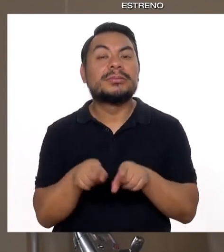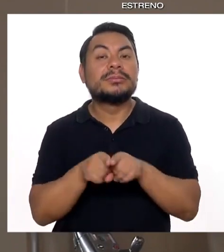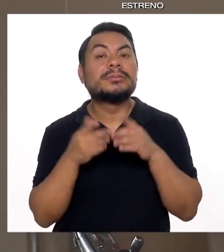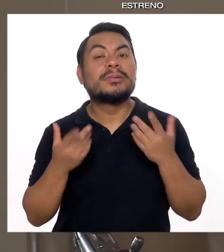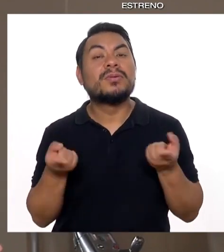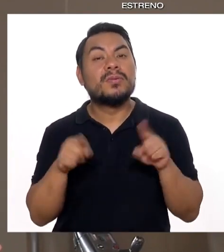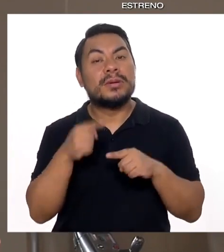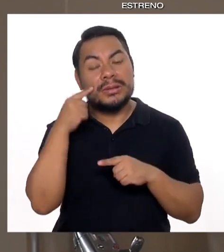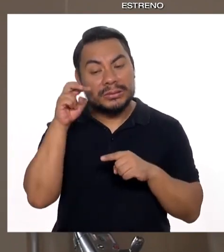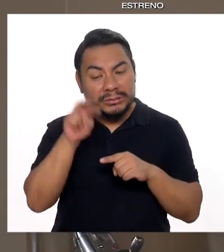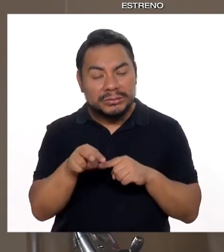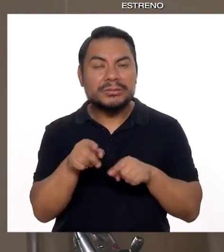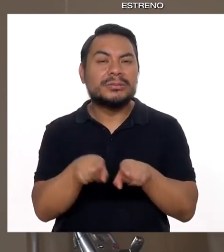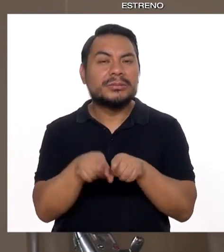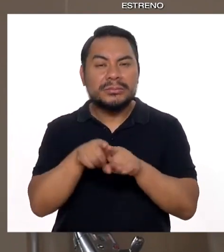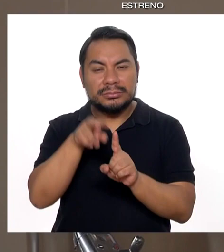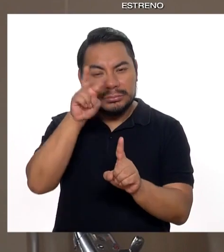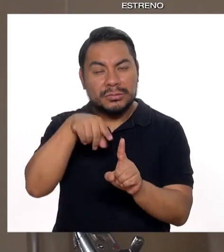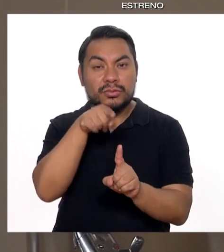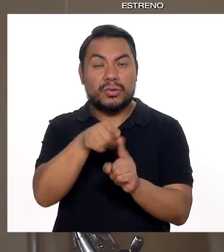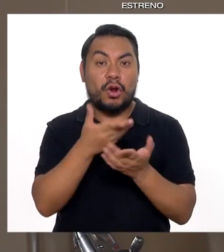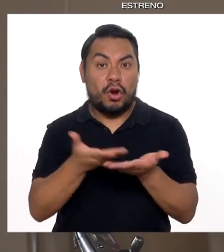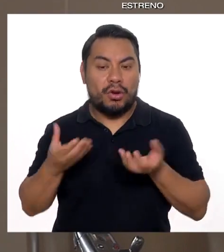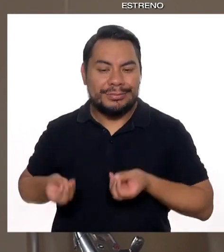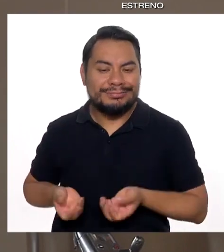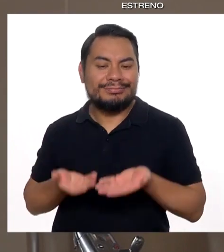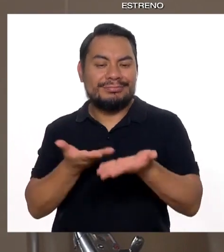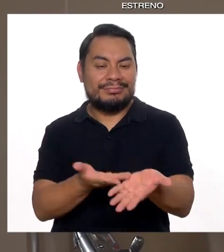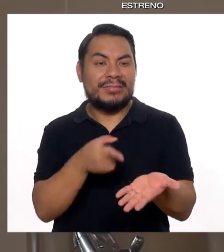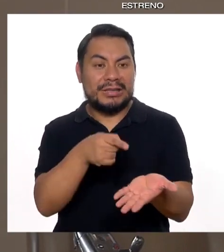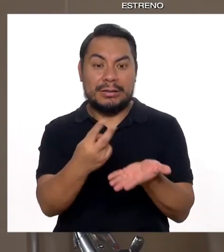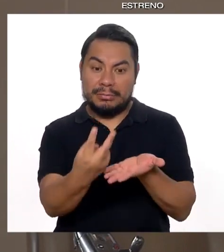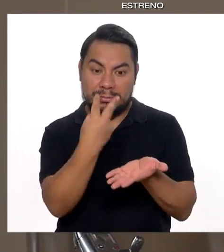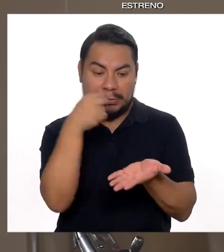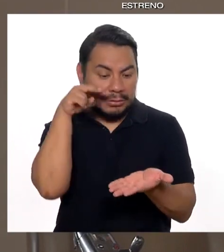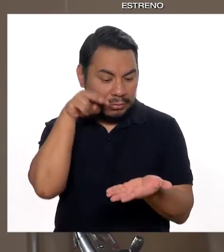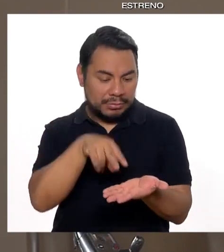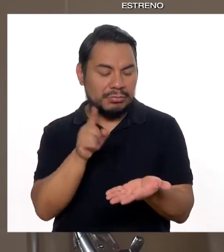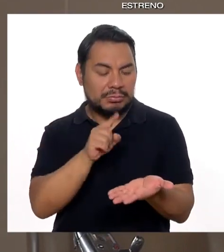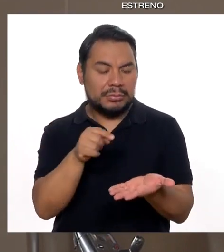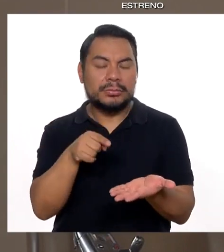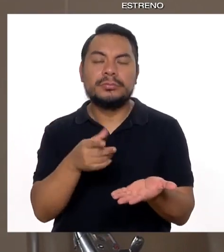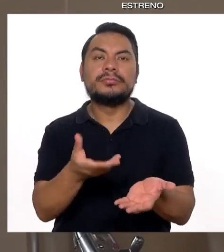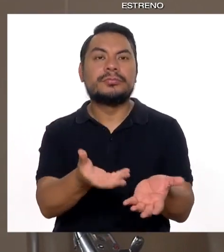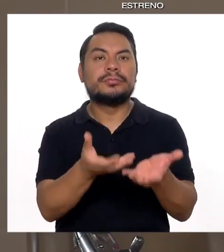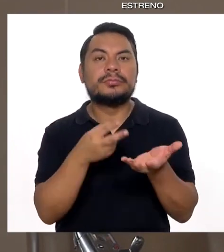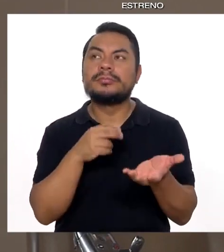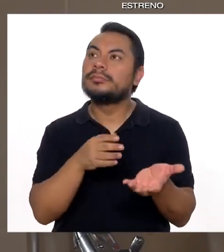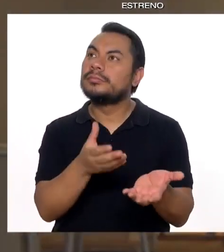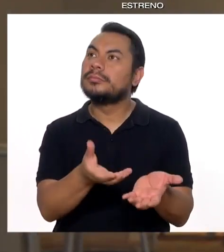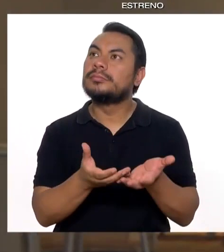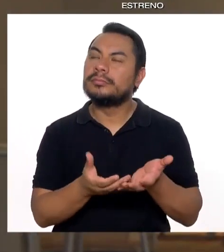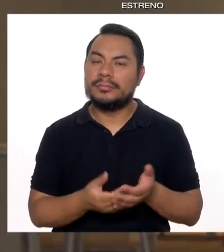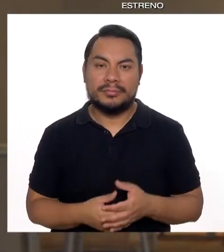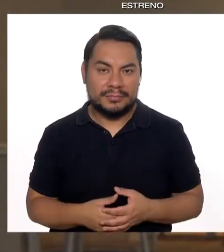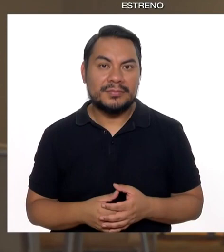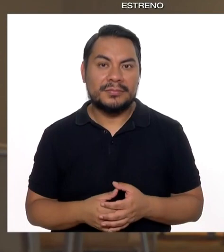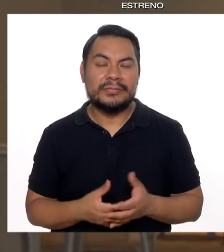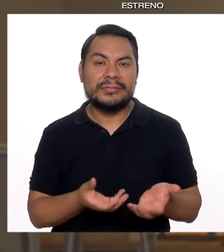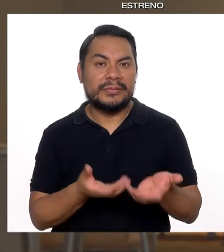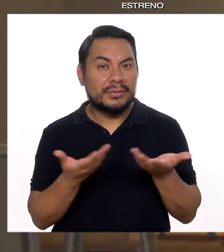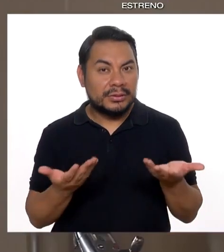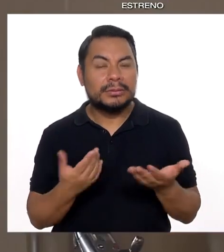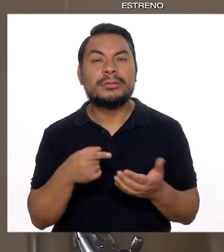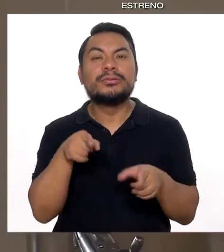así mismo van a examinar los objetos, ¿no? Tú le entregas un objeto y a lo mejor en vez de mirarlo de esta manera, lo va a mirar así. Ya lo va a ver por el